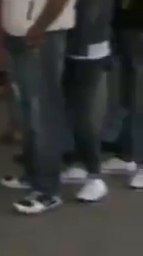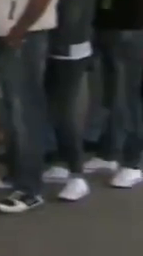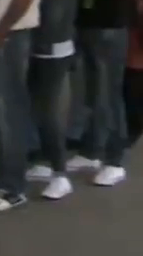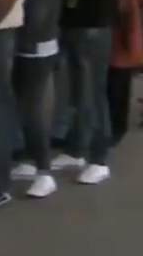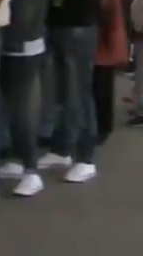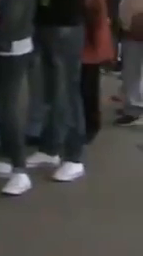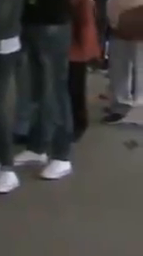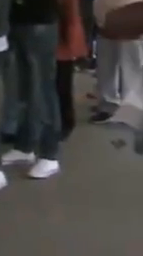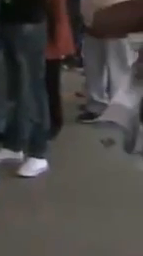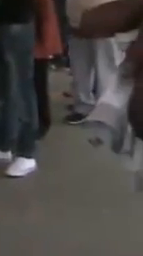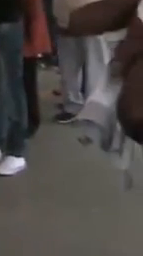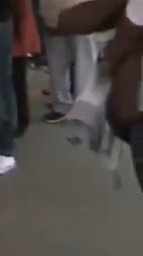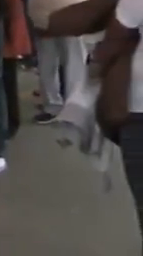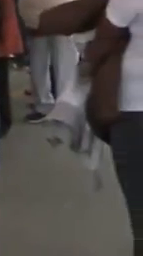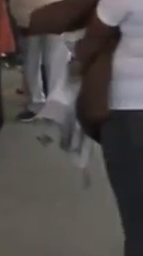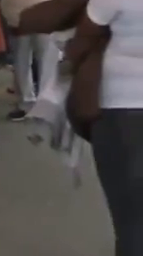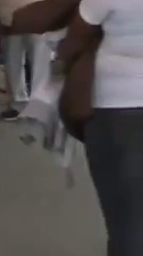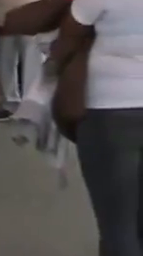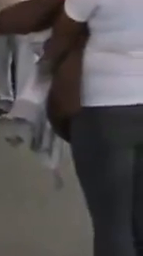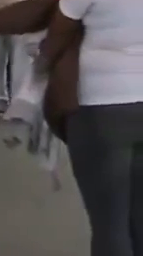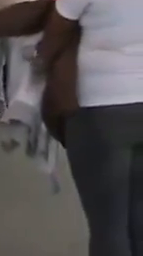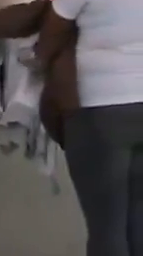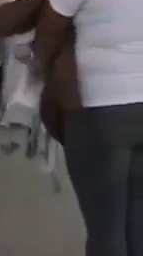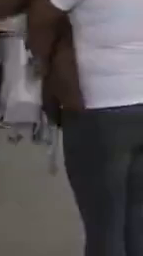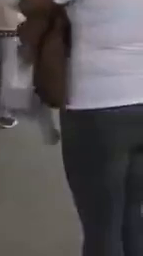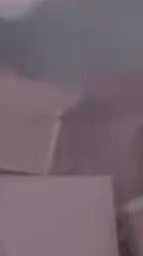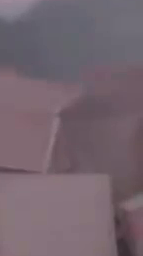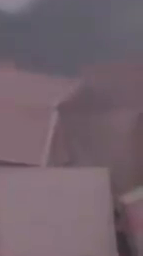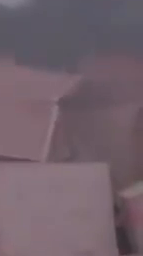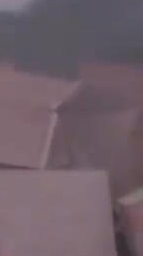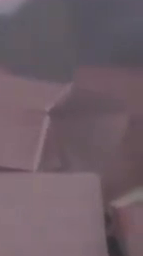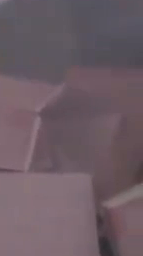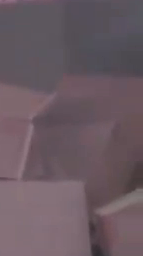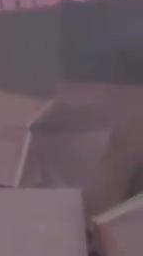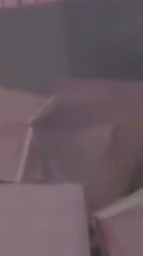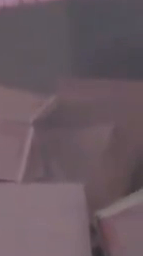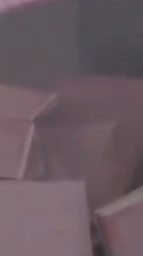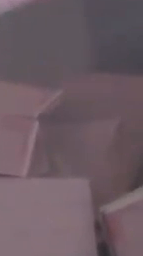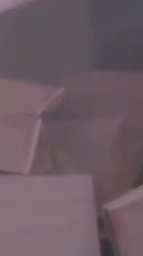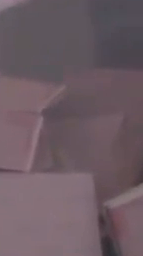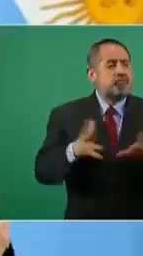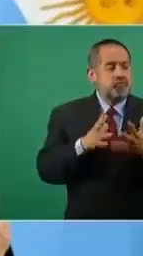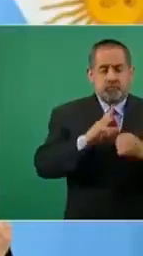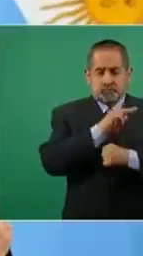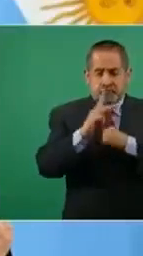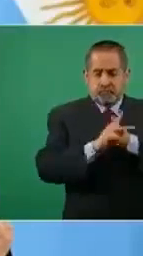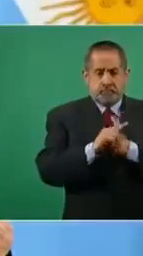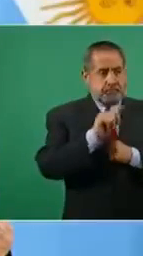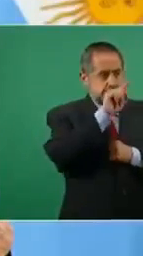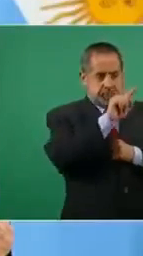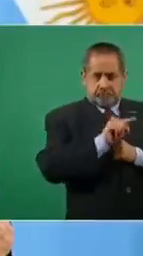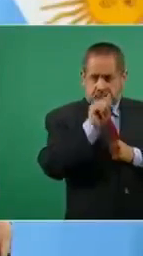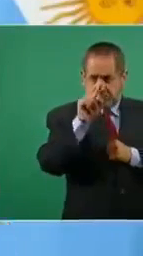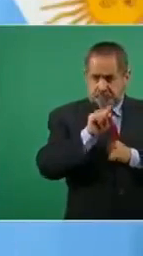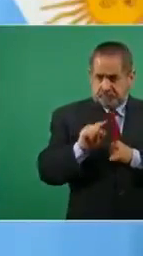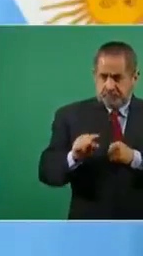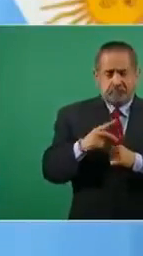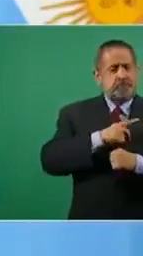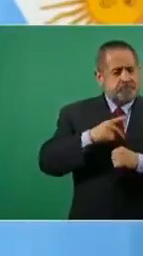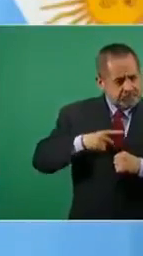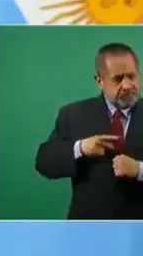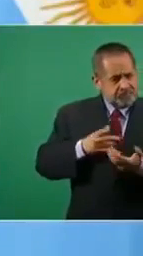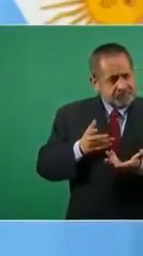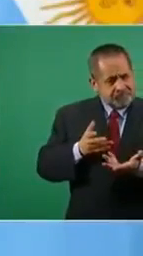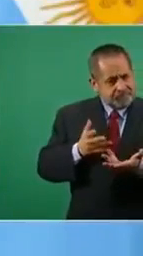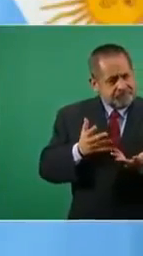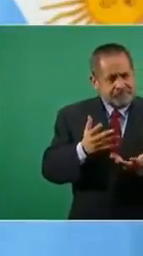de imperfecciones y anomalías que el presidente no reconoció e incluso descalificó la labor de la dependencia de la